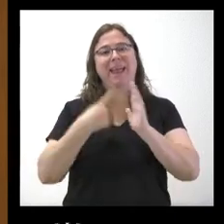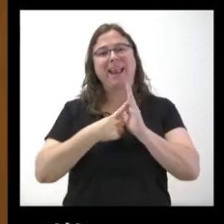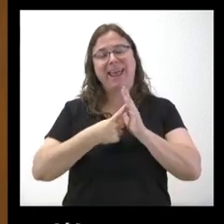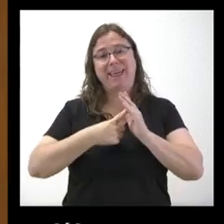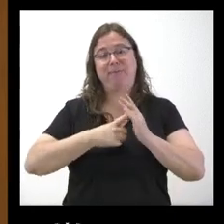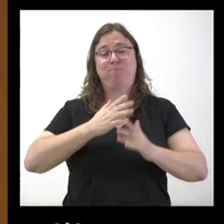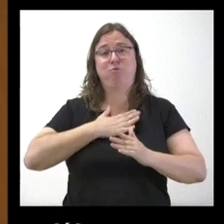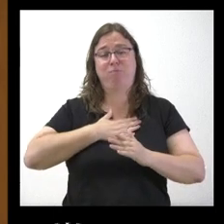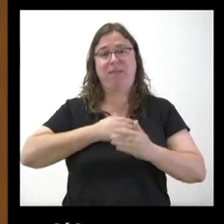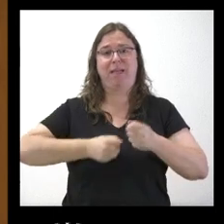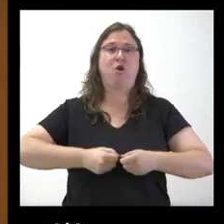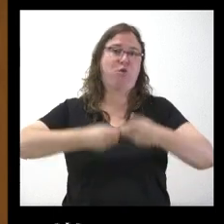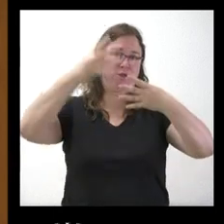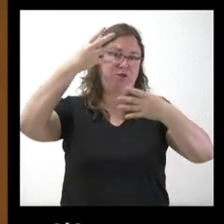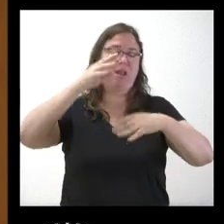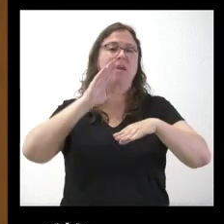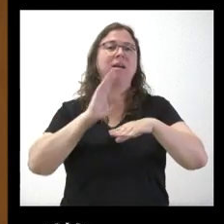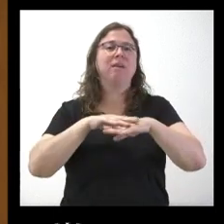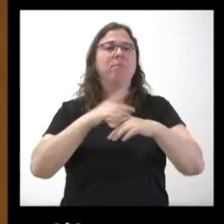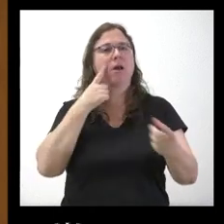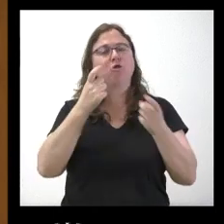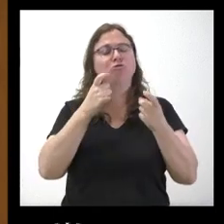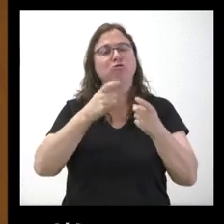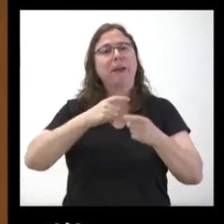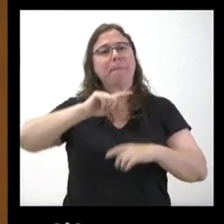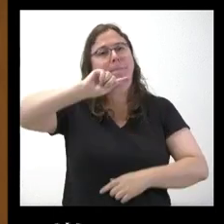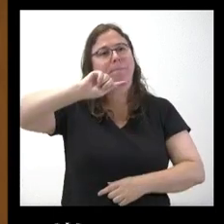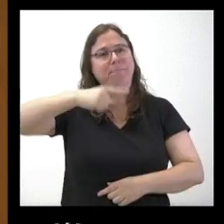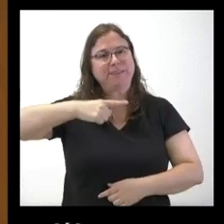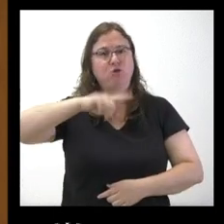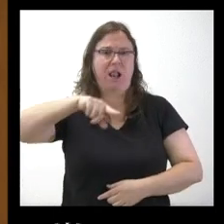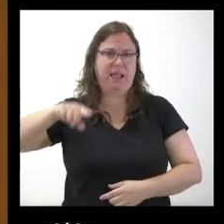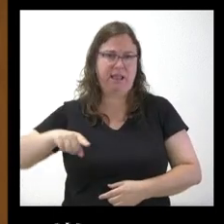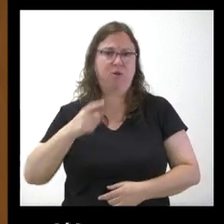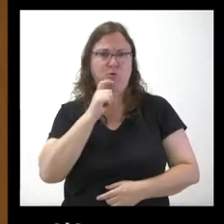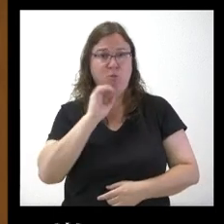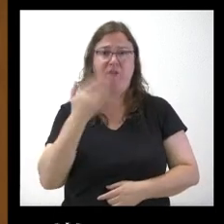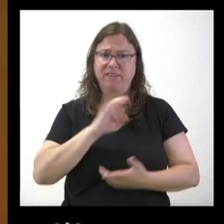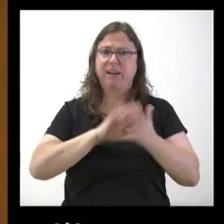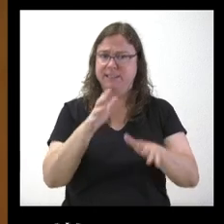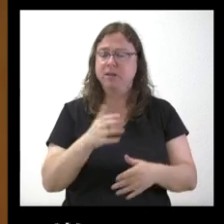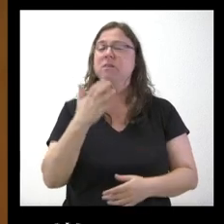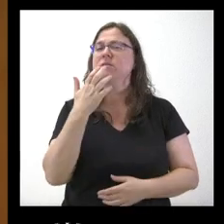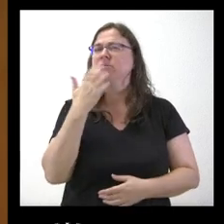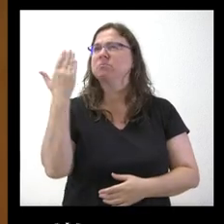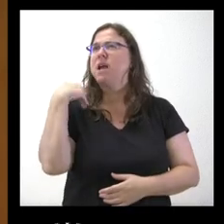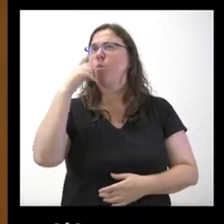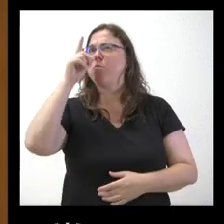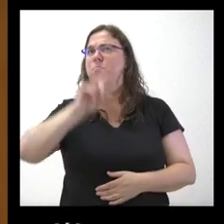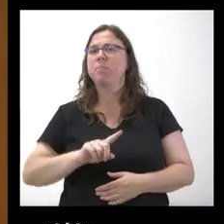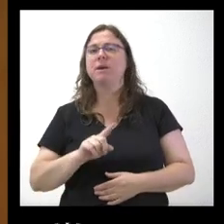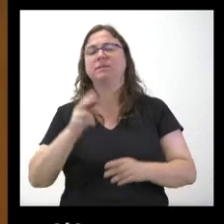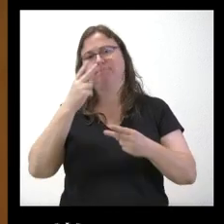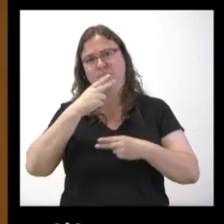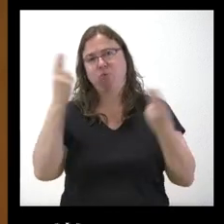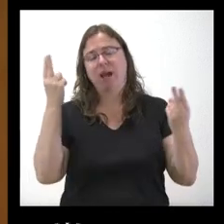los pisos turísticos Cómo afectar aquí en Castilla y león si lo considera necesario y por otra parte hace prácticamente un mes ya que se publicó en el Boy la ley de